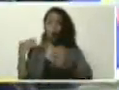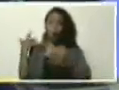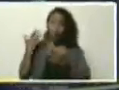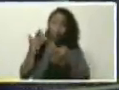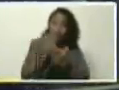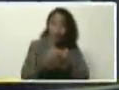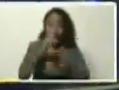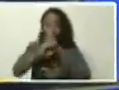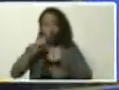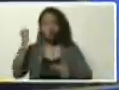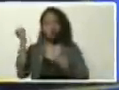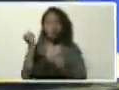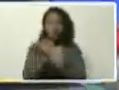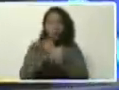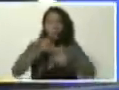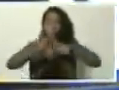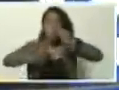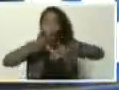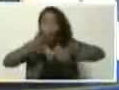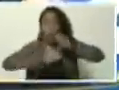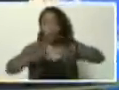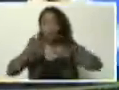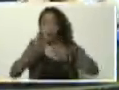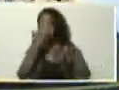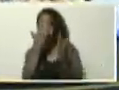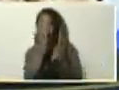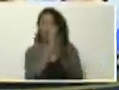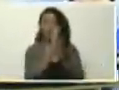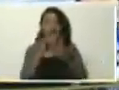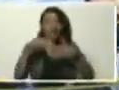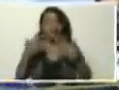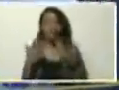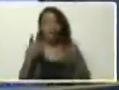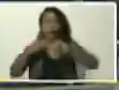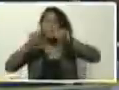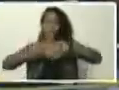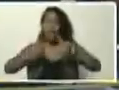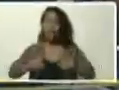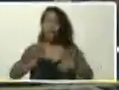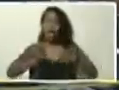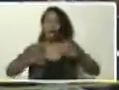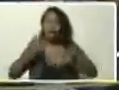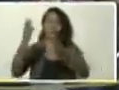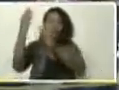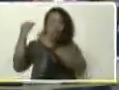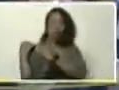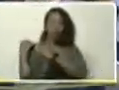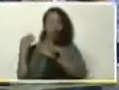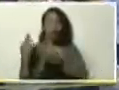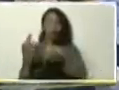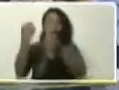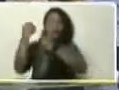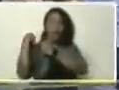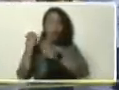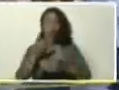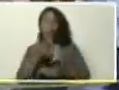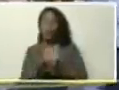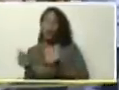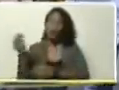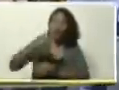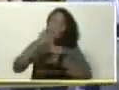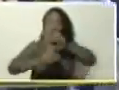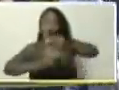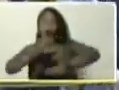de carrera política estar al frente de diversos cargos de responsabilidad que han permitido además